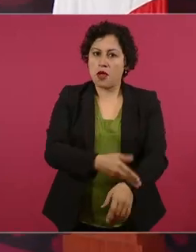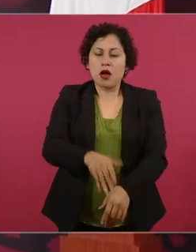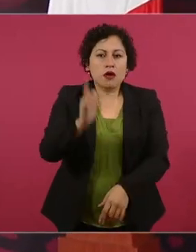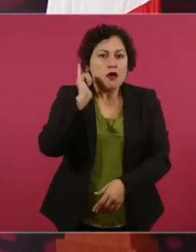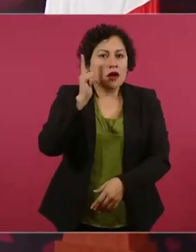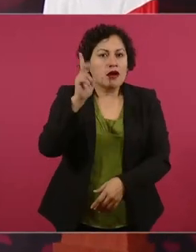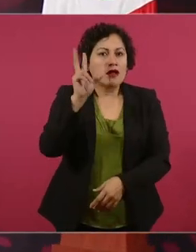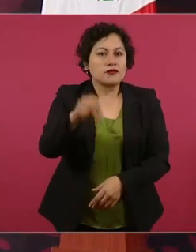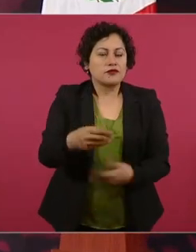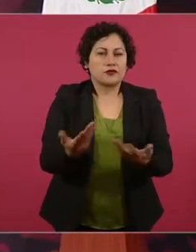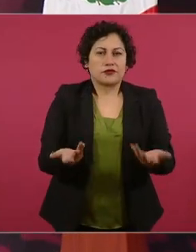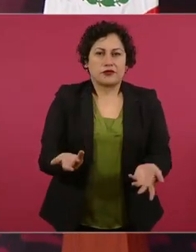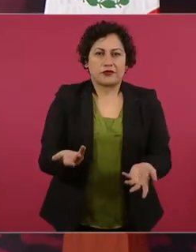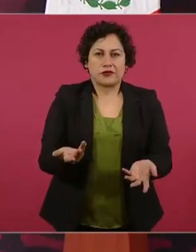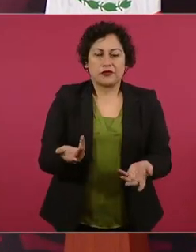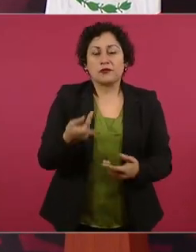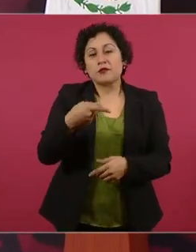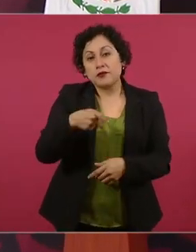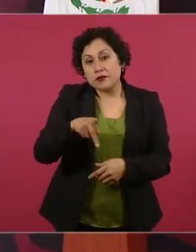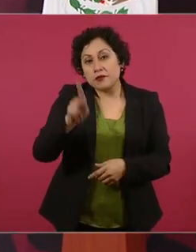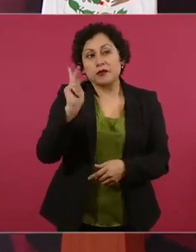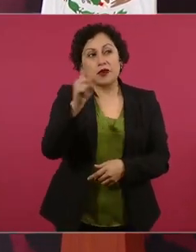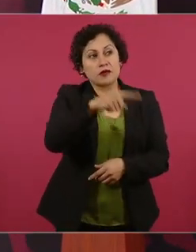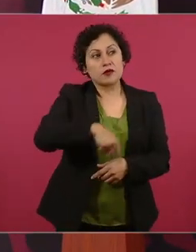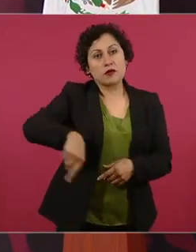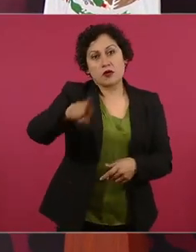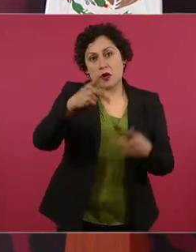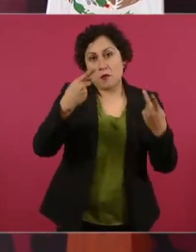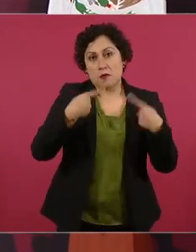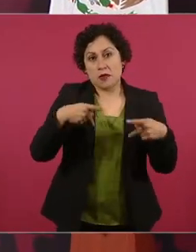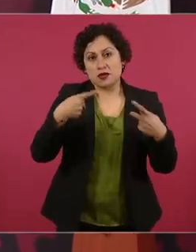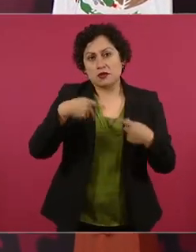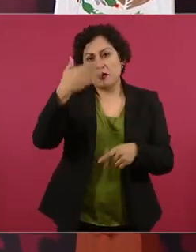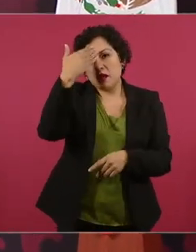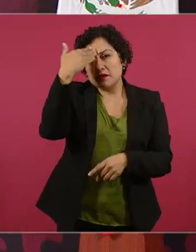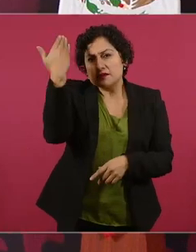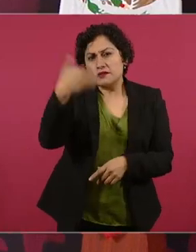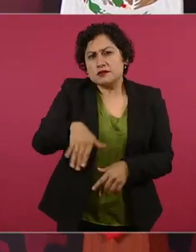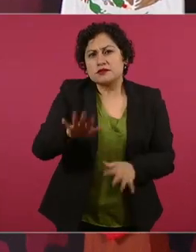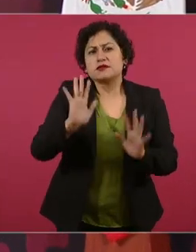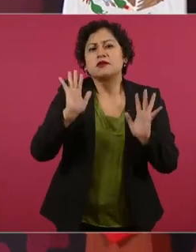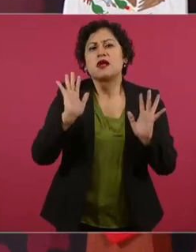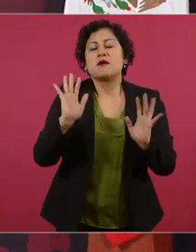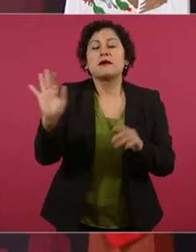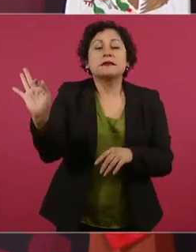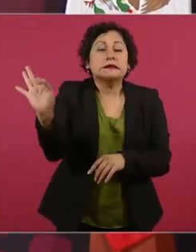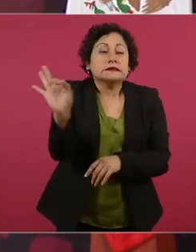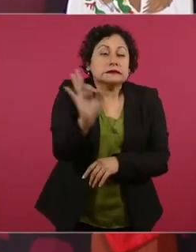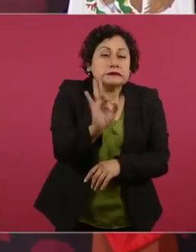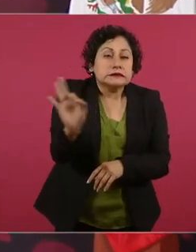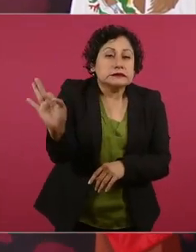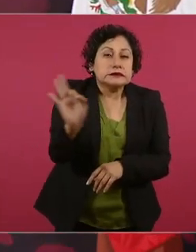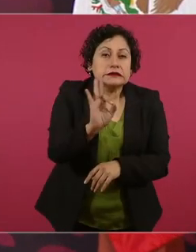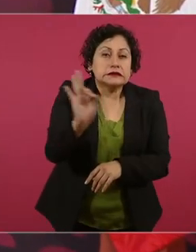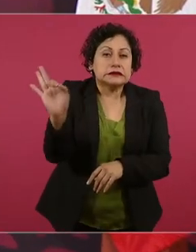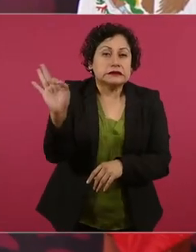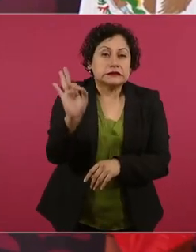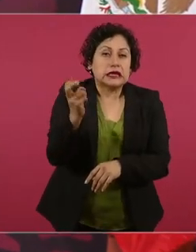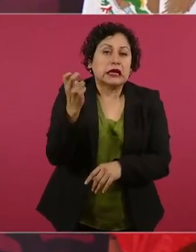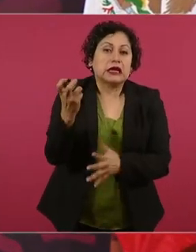en esa posibilidad remota que está hasta el infinito y más